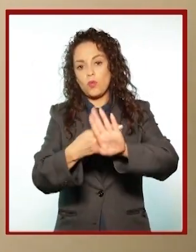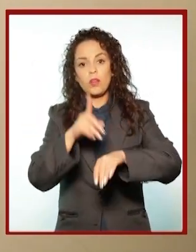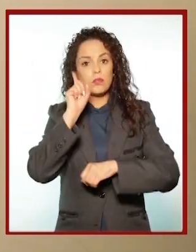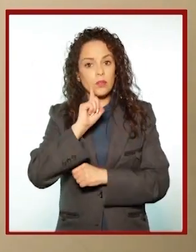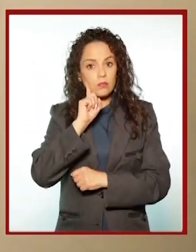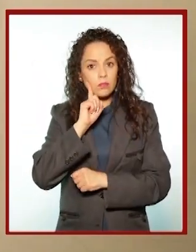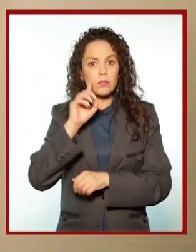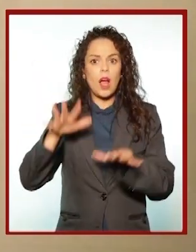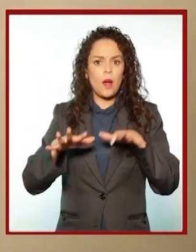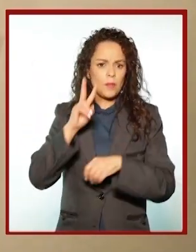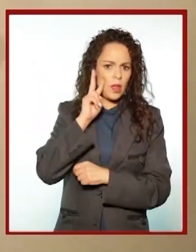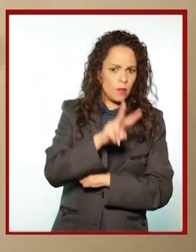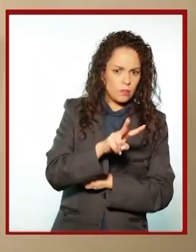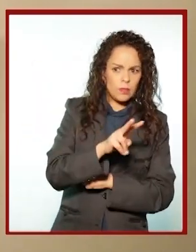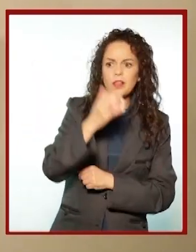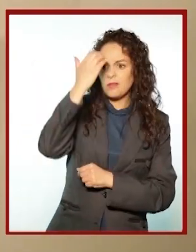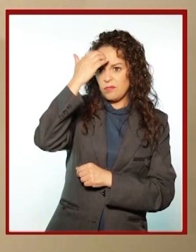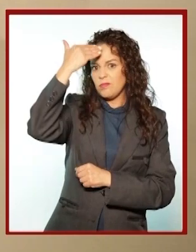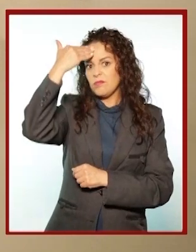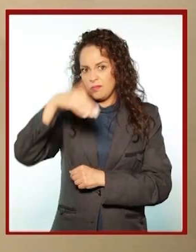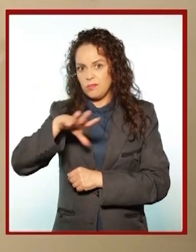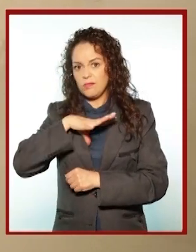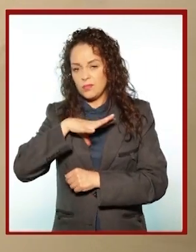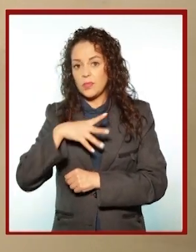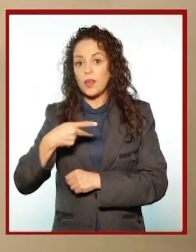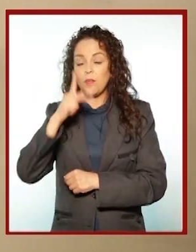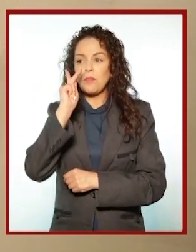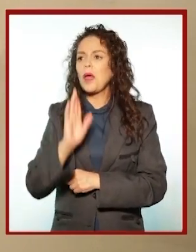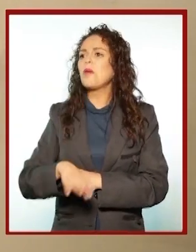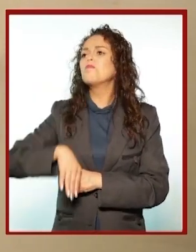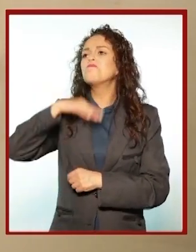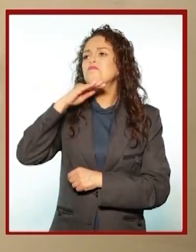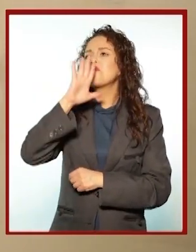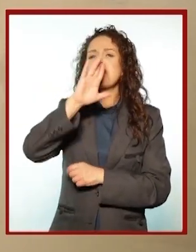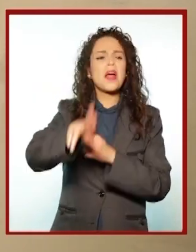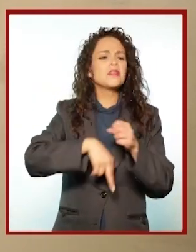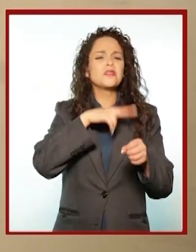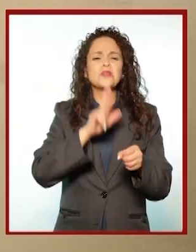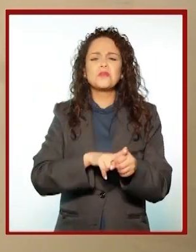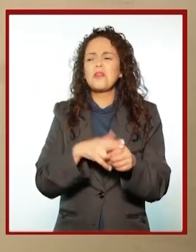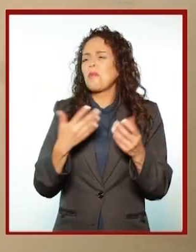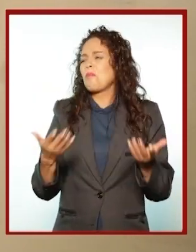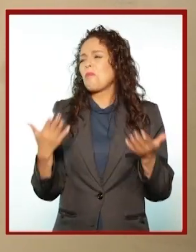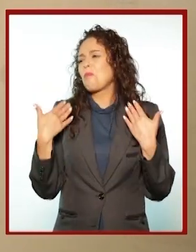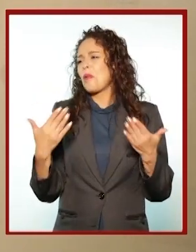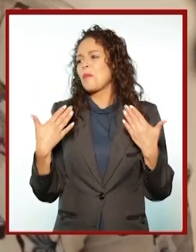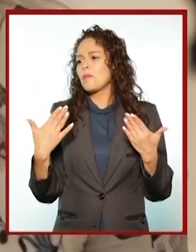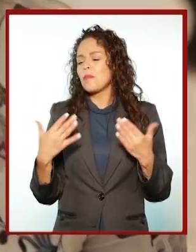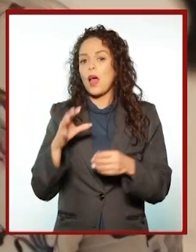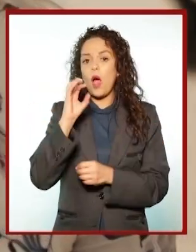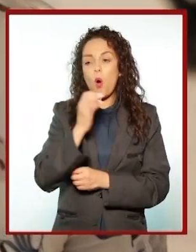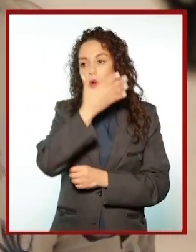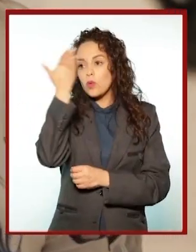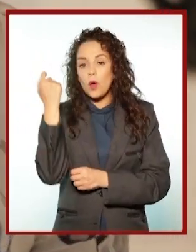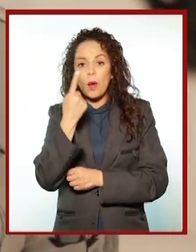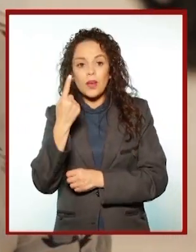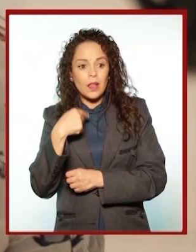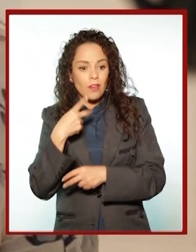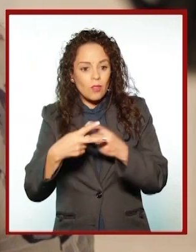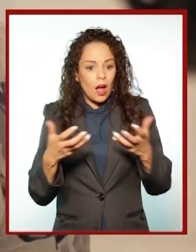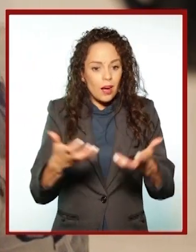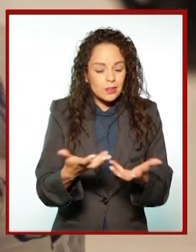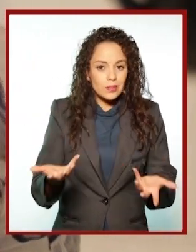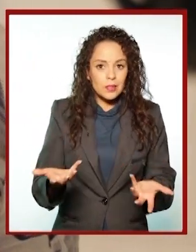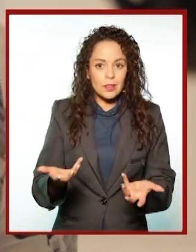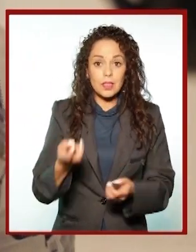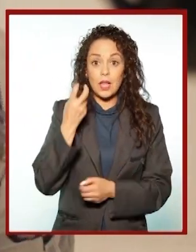estamos acostumbrados a verla o a vivirla. Creemos que es normal o no sabemos cómo reaccionar cuando sucede. Tal vez no somos conscientes